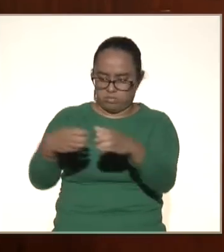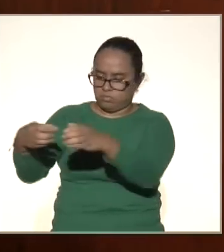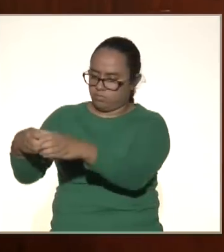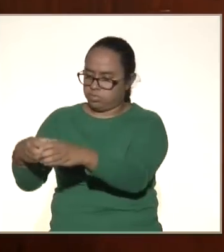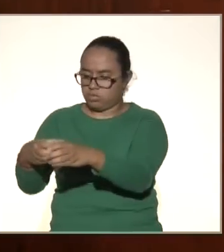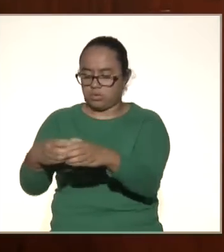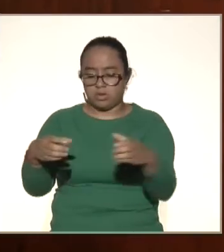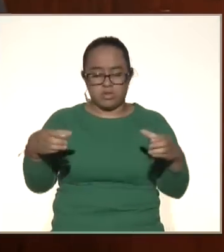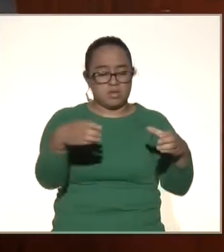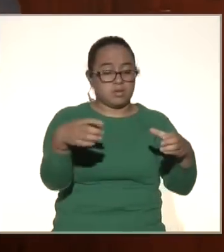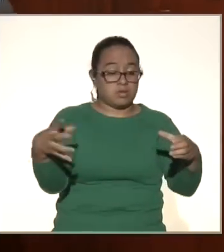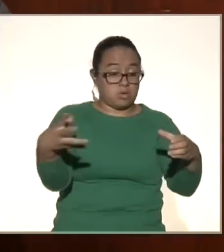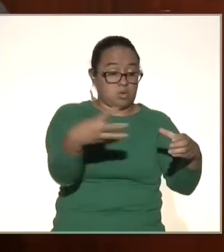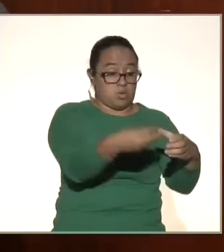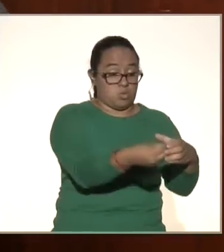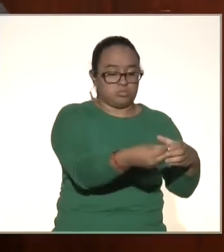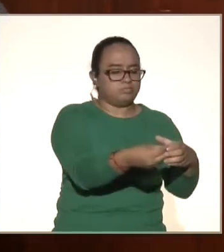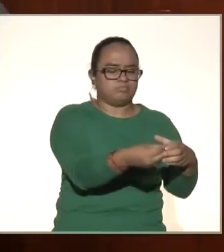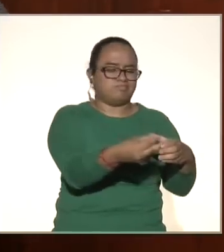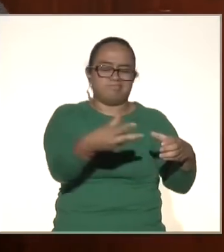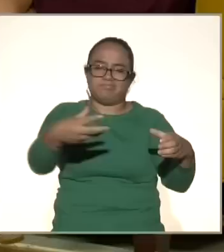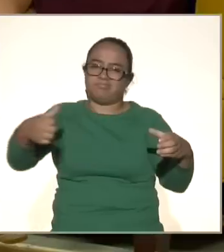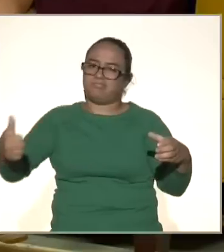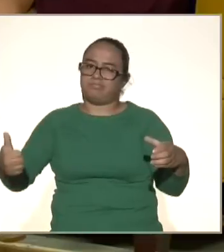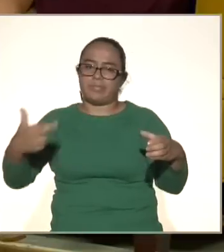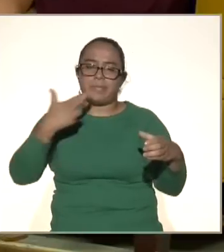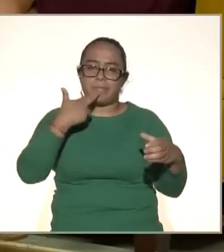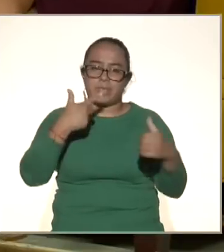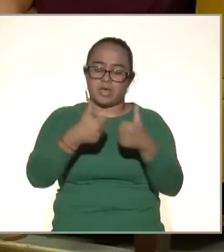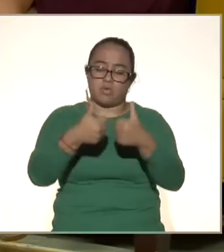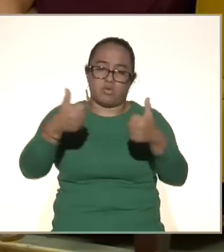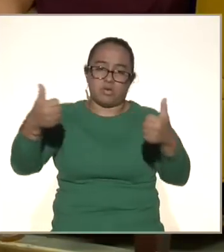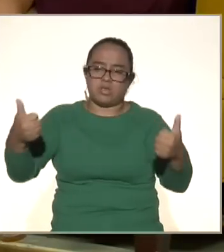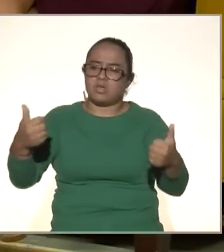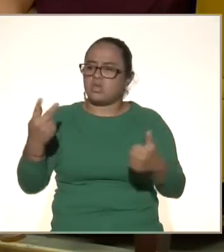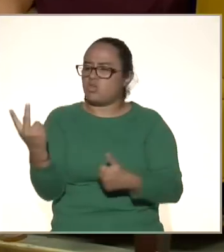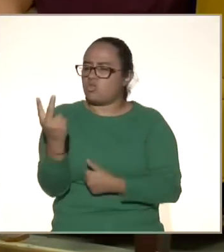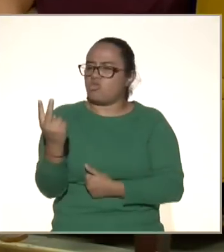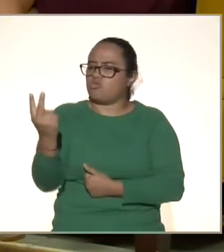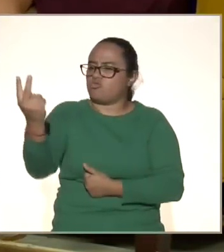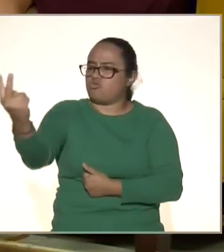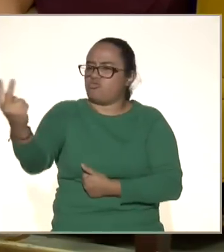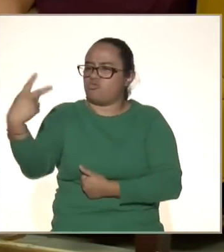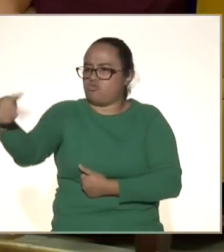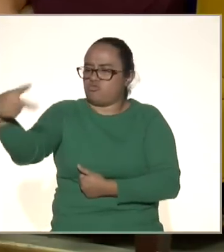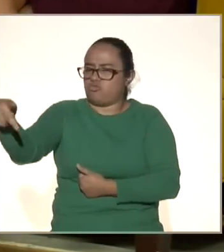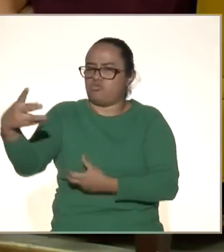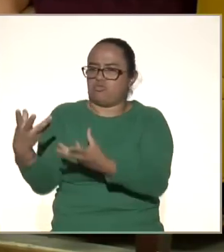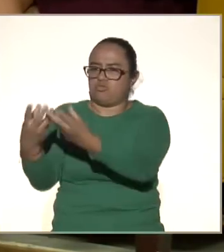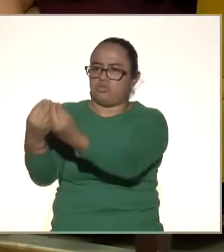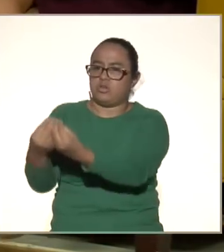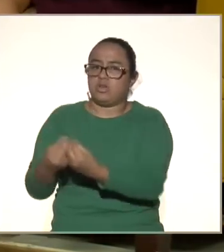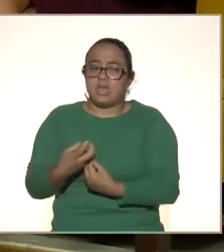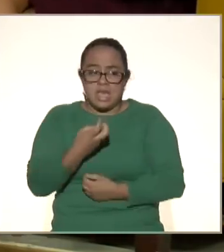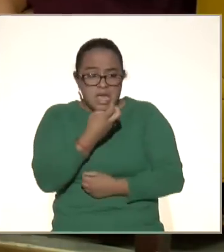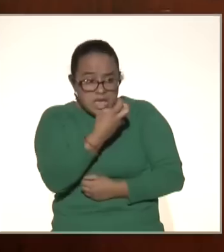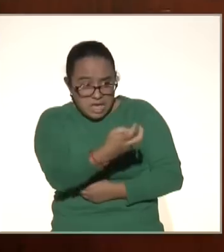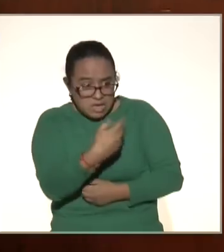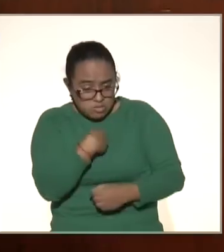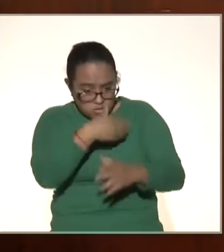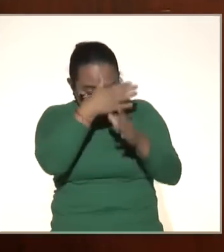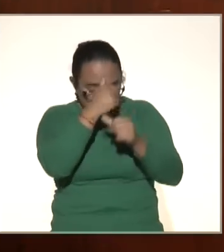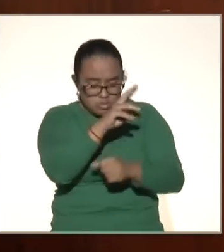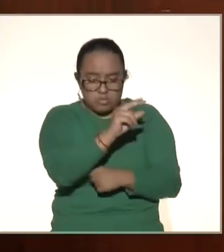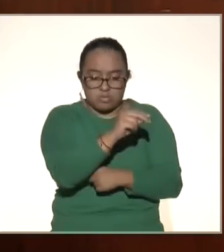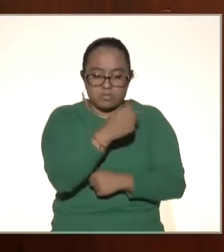de las tribus no estuvo de acuerdo y se fue a vivir en sus valores, porque además no compartía sus valores, ¿no? En su